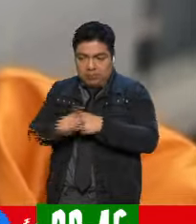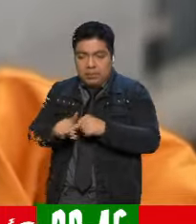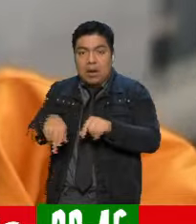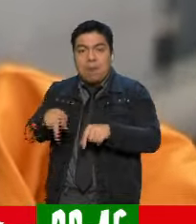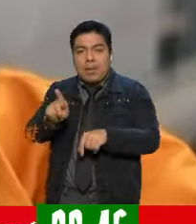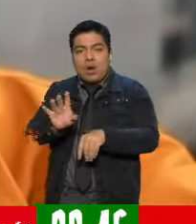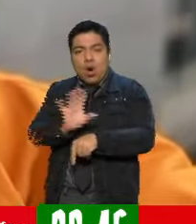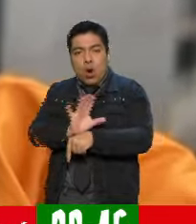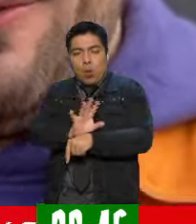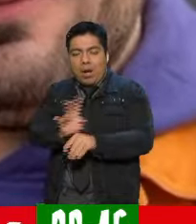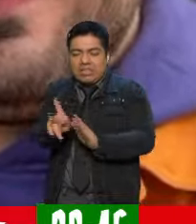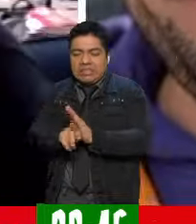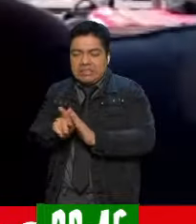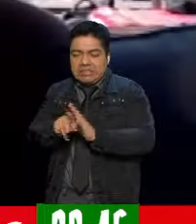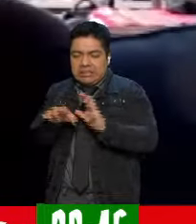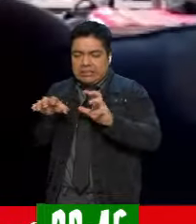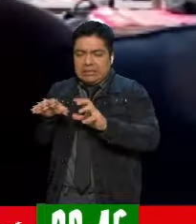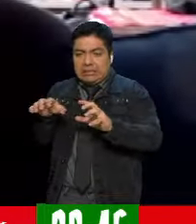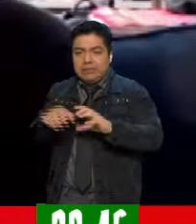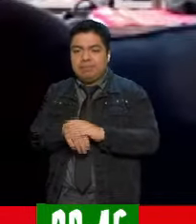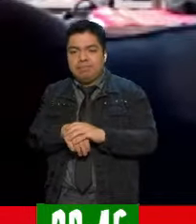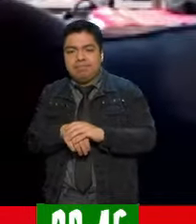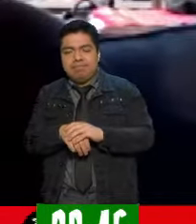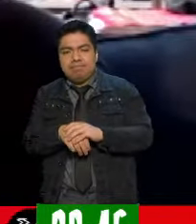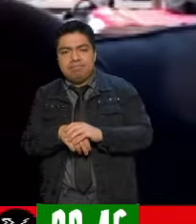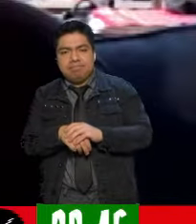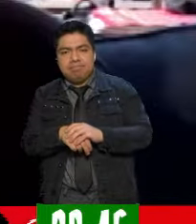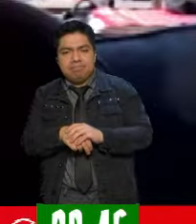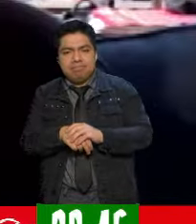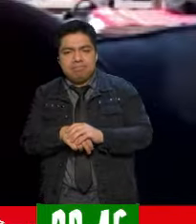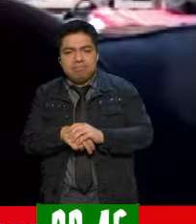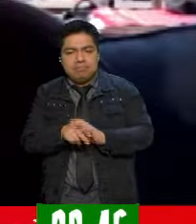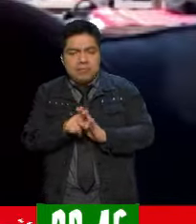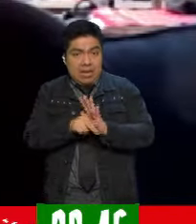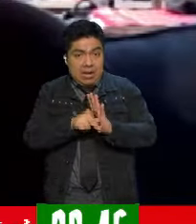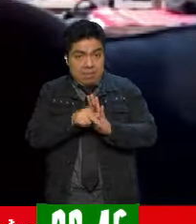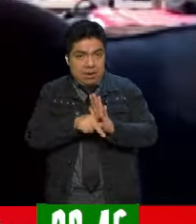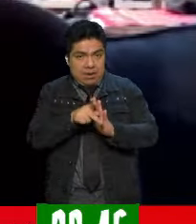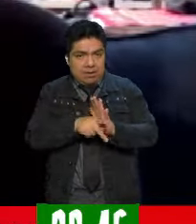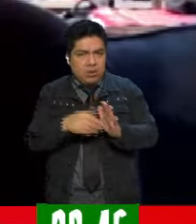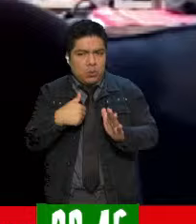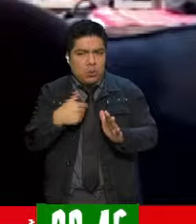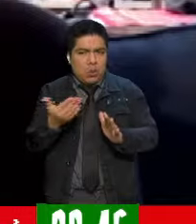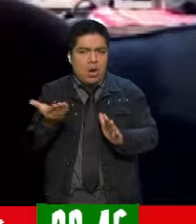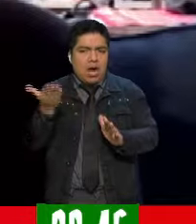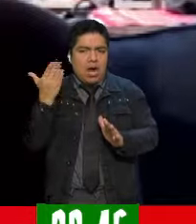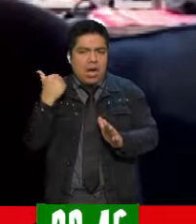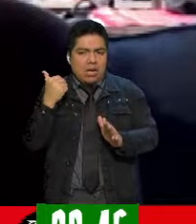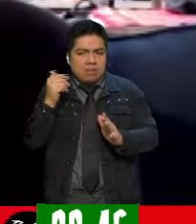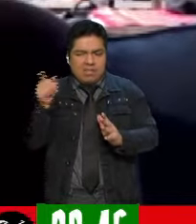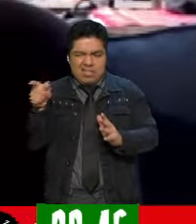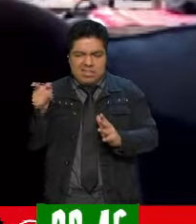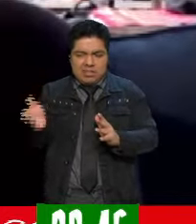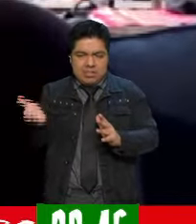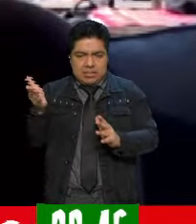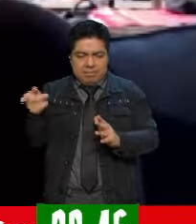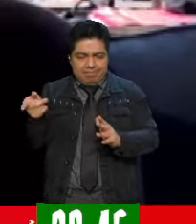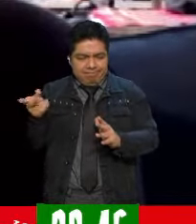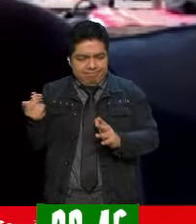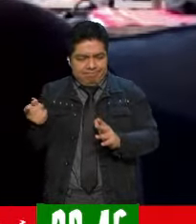del cine de terror. Vamos a escucharlo. La película yo la escribí antes que aparezca